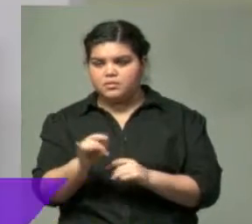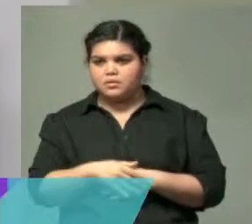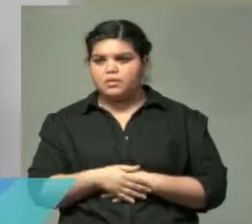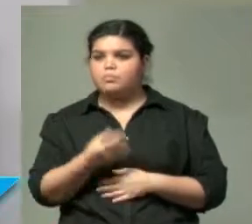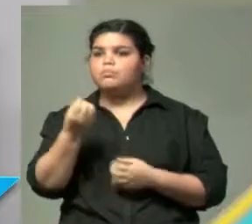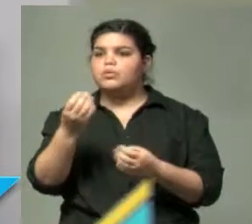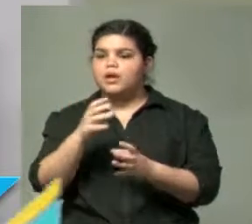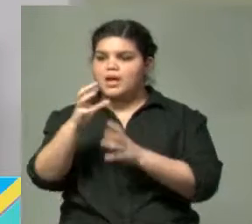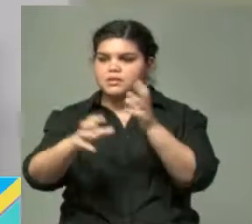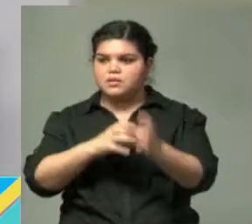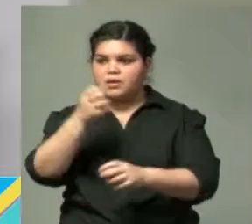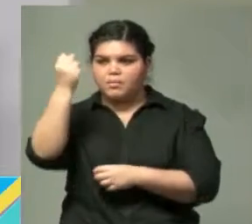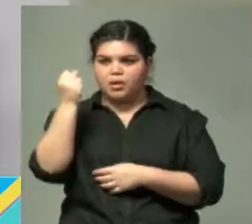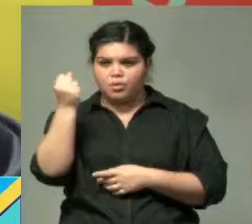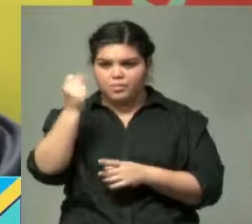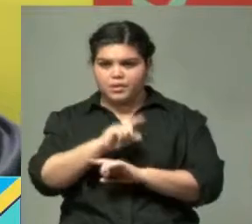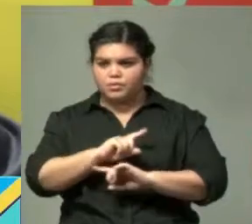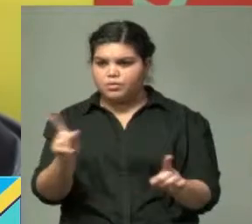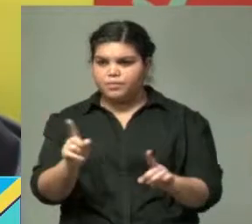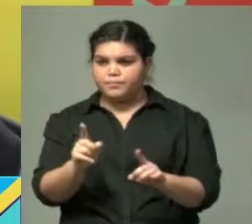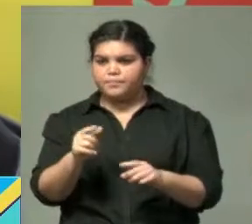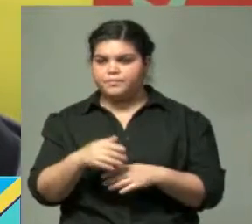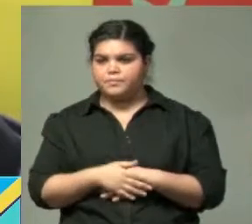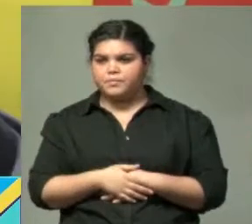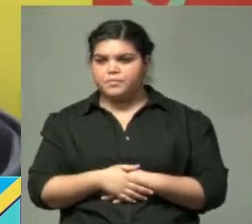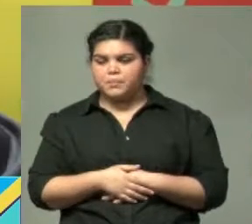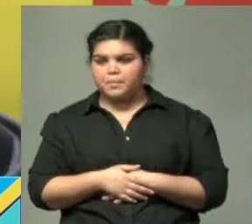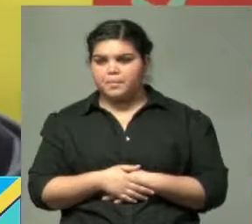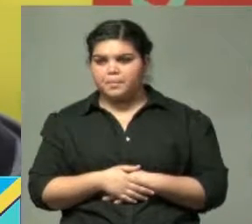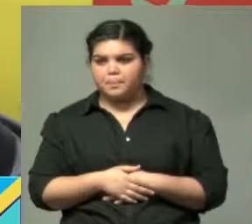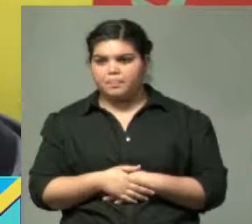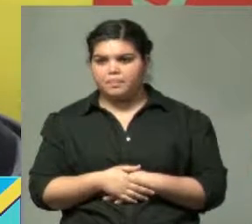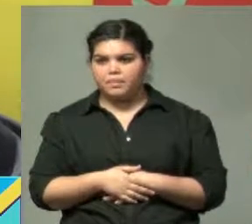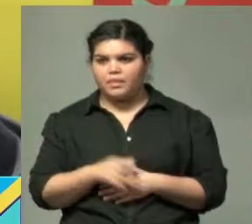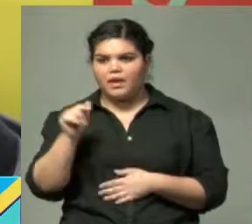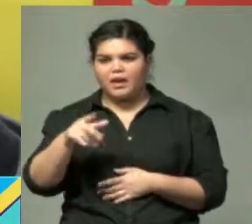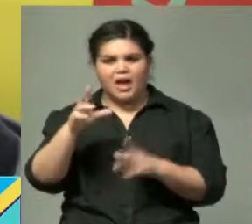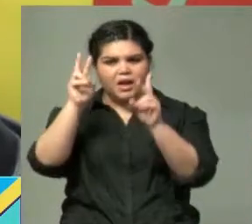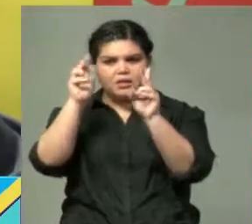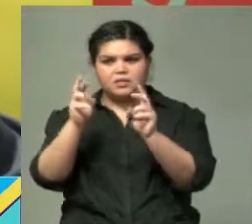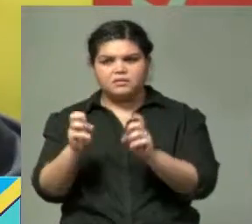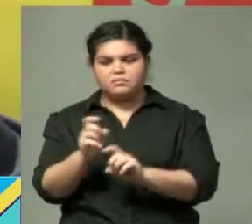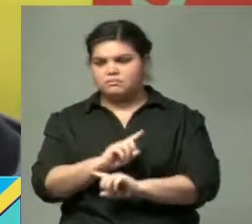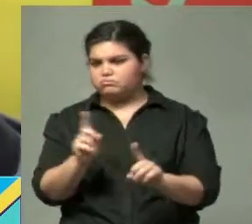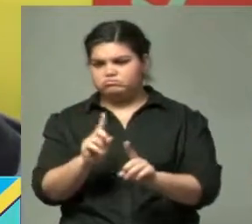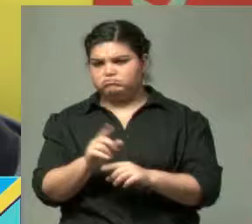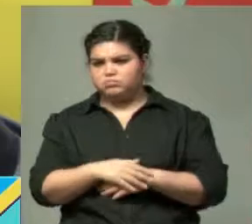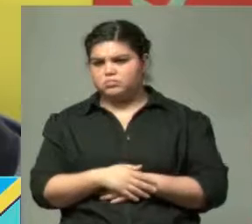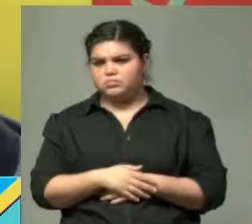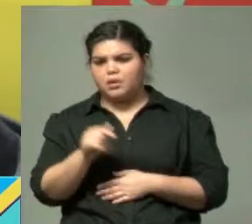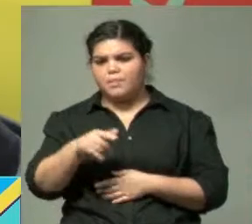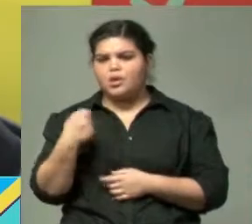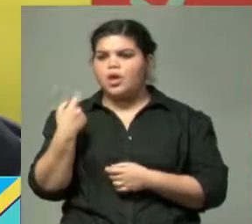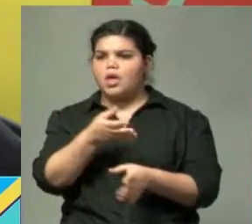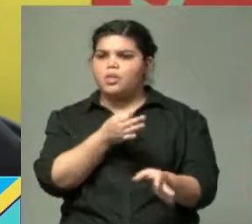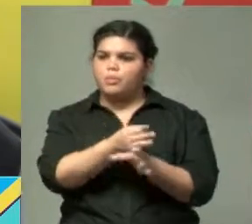el sistema económico, que puede o no ser, o sea, no lo voy a analizar en esto, sino más bien en que la educación que recibió,